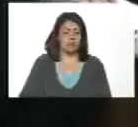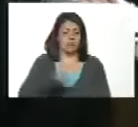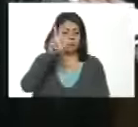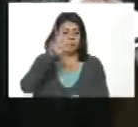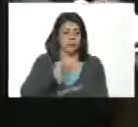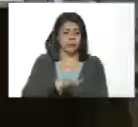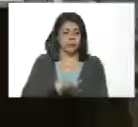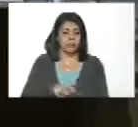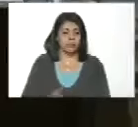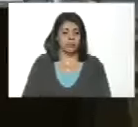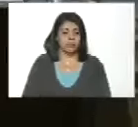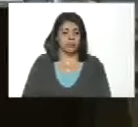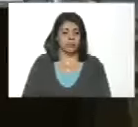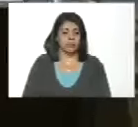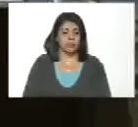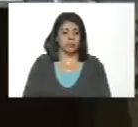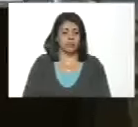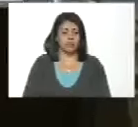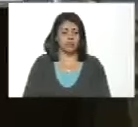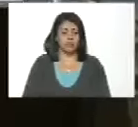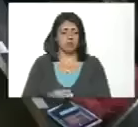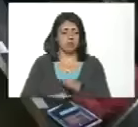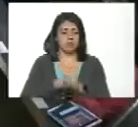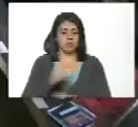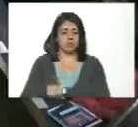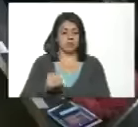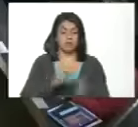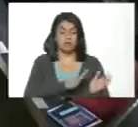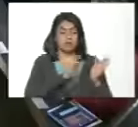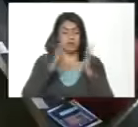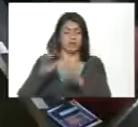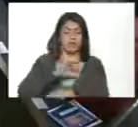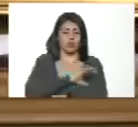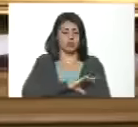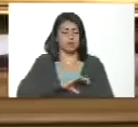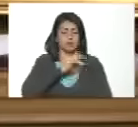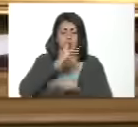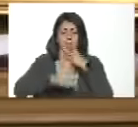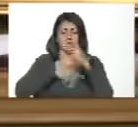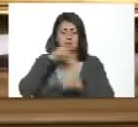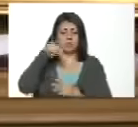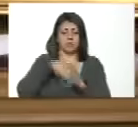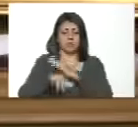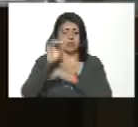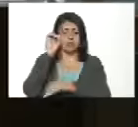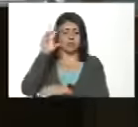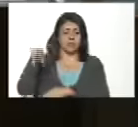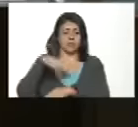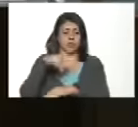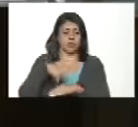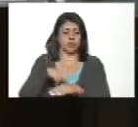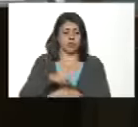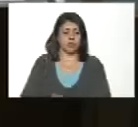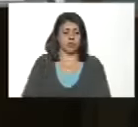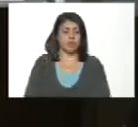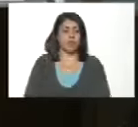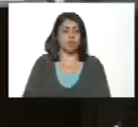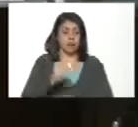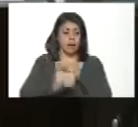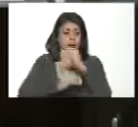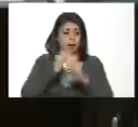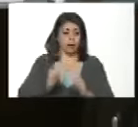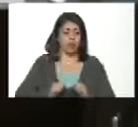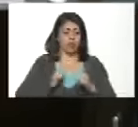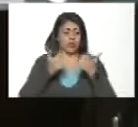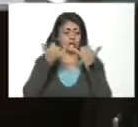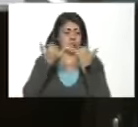Queda aprobado. Se delega a la Comisión de Política Interior de la Asamblea Nacional para que